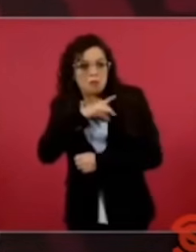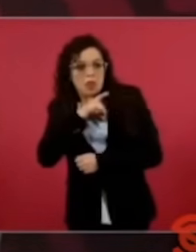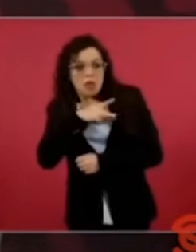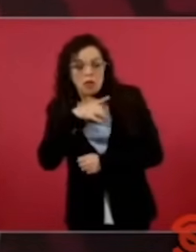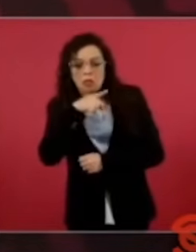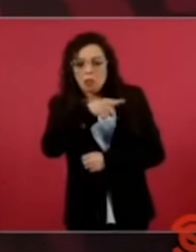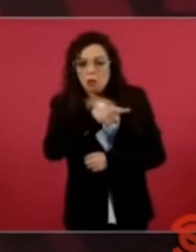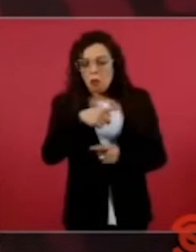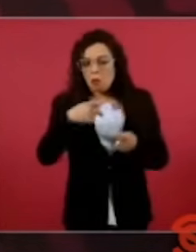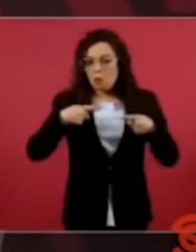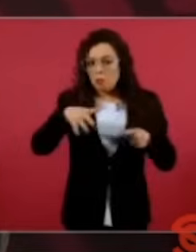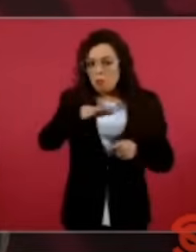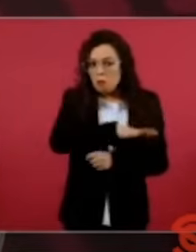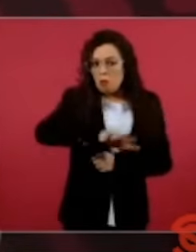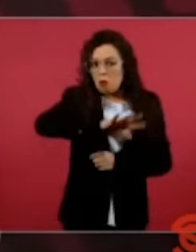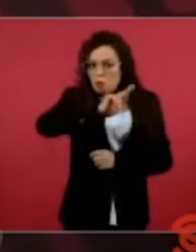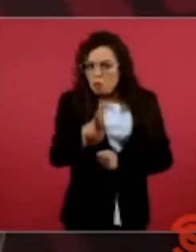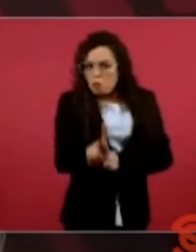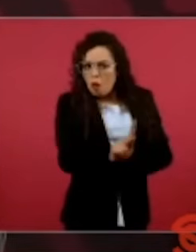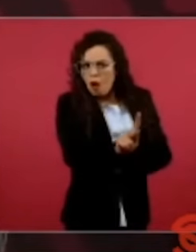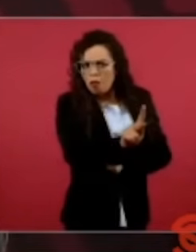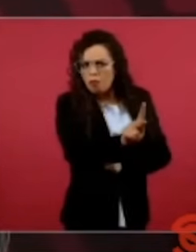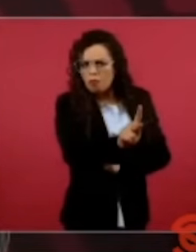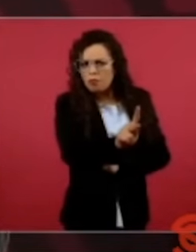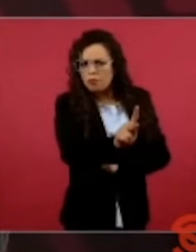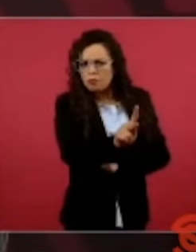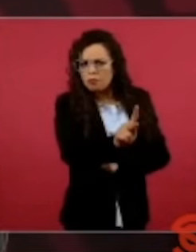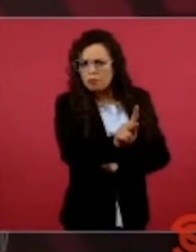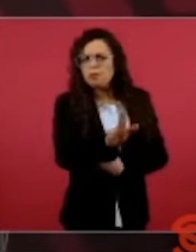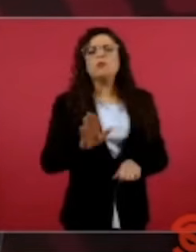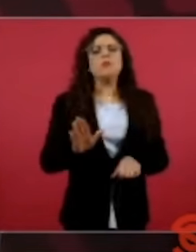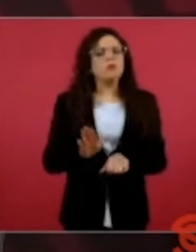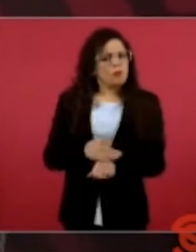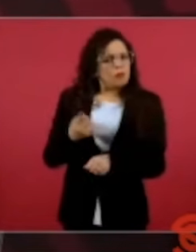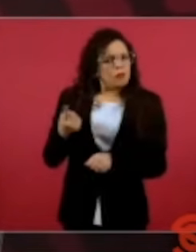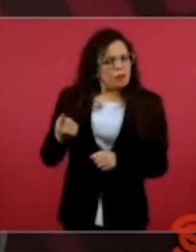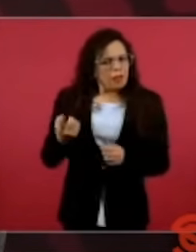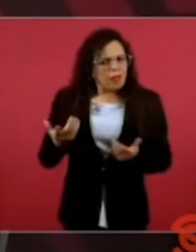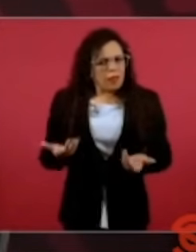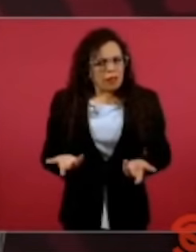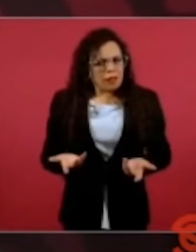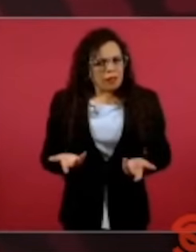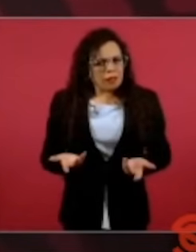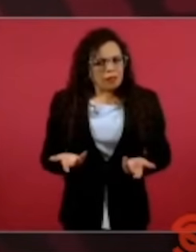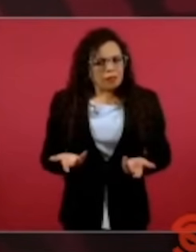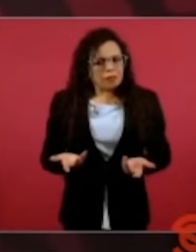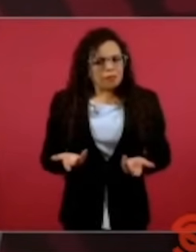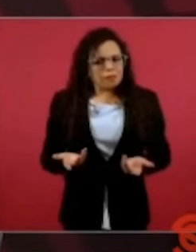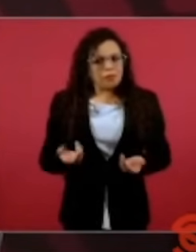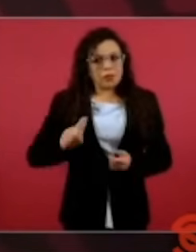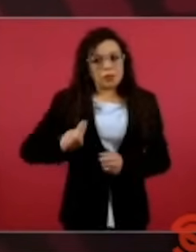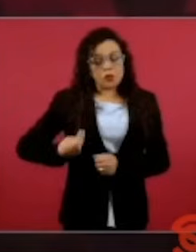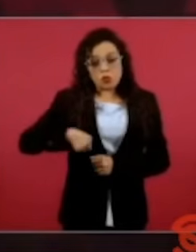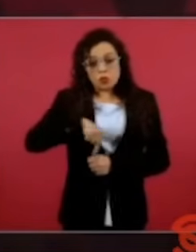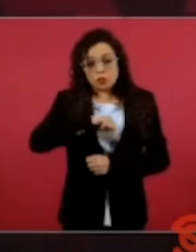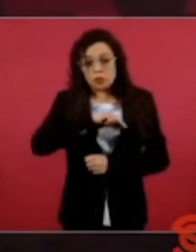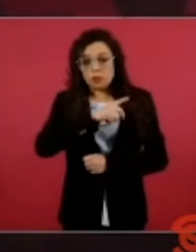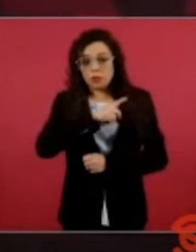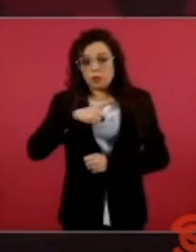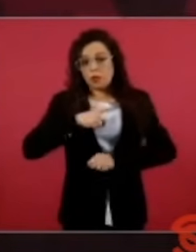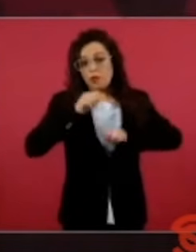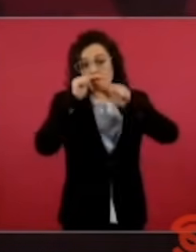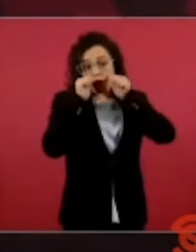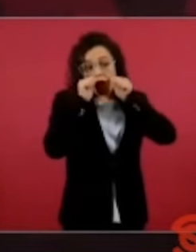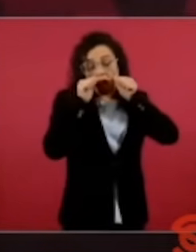es nuestro amo el pueblo en la democracia es el soberano es el